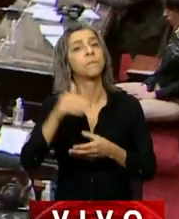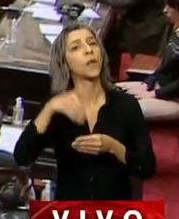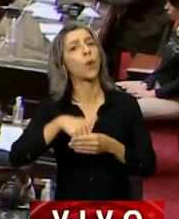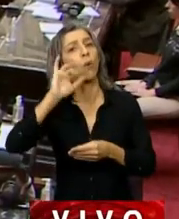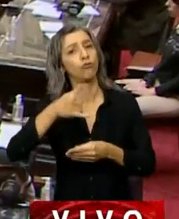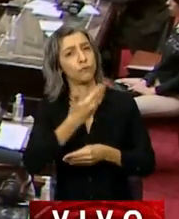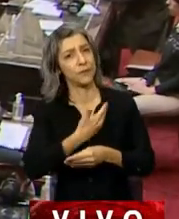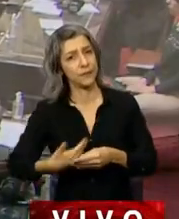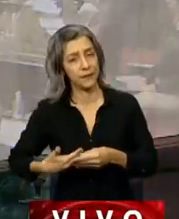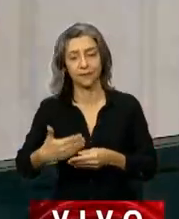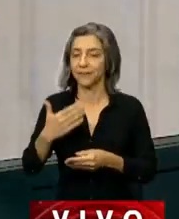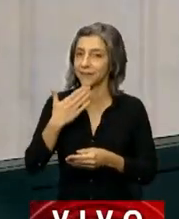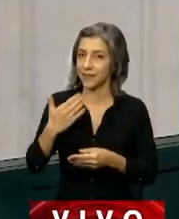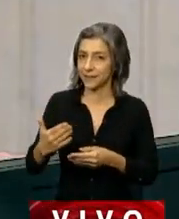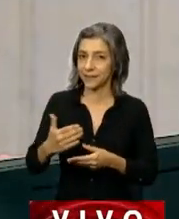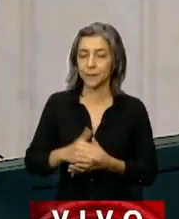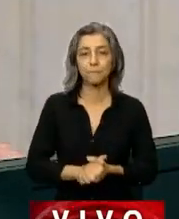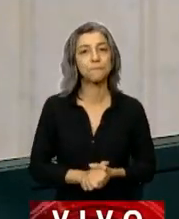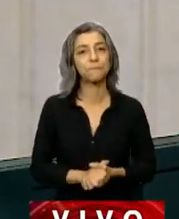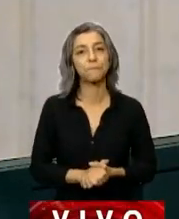Afirmativo, presidente. Gracias.